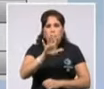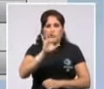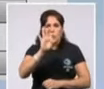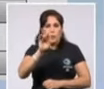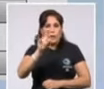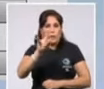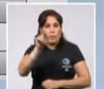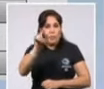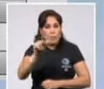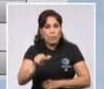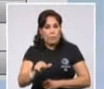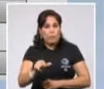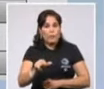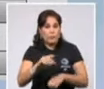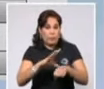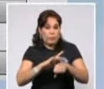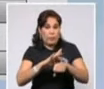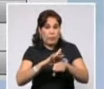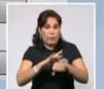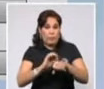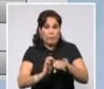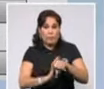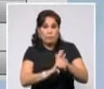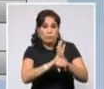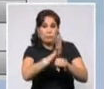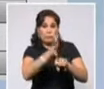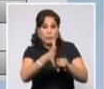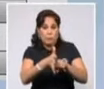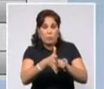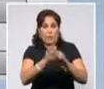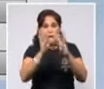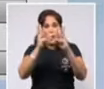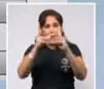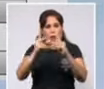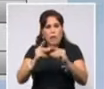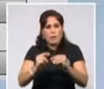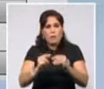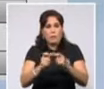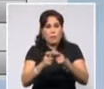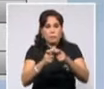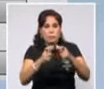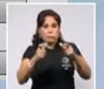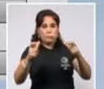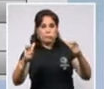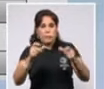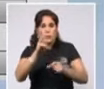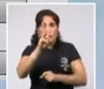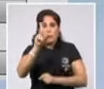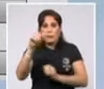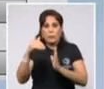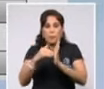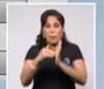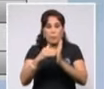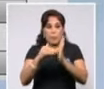285.589 personas con la enfermedad, pues la cifra ya va por